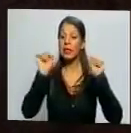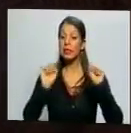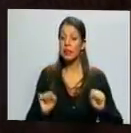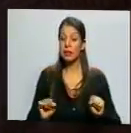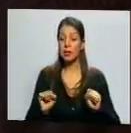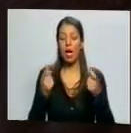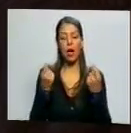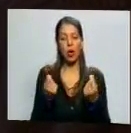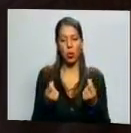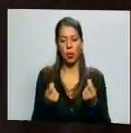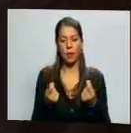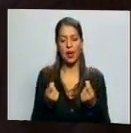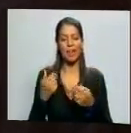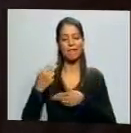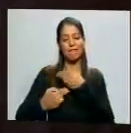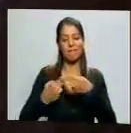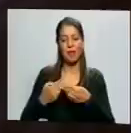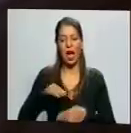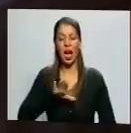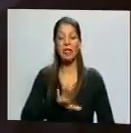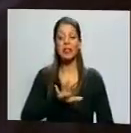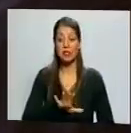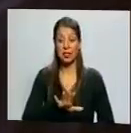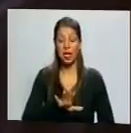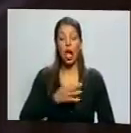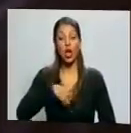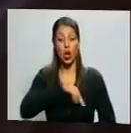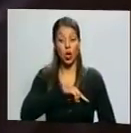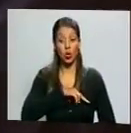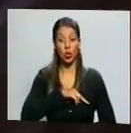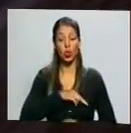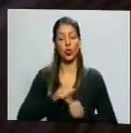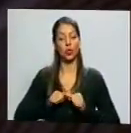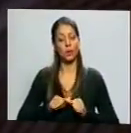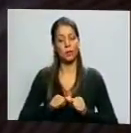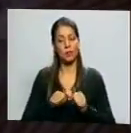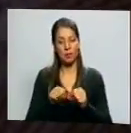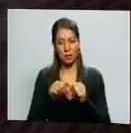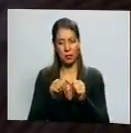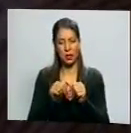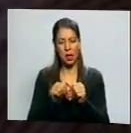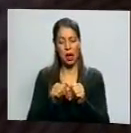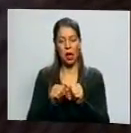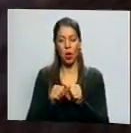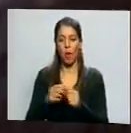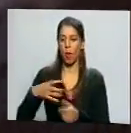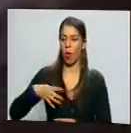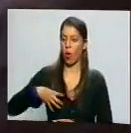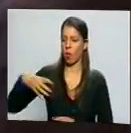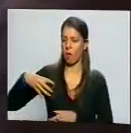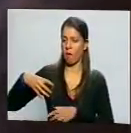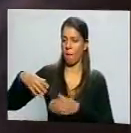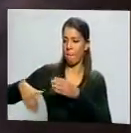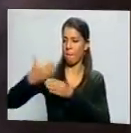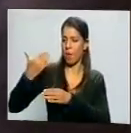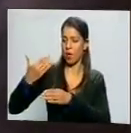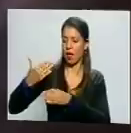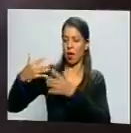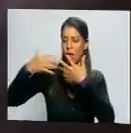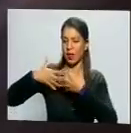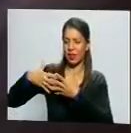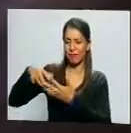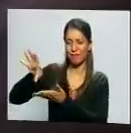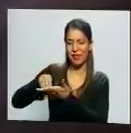económico tiene su metabolismo. Nosotros seguimos todavía con el metabolismo del capitalismo. Seguimos todavía con